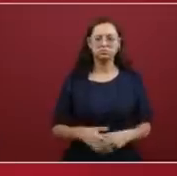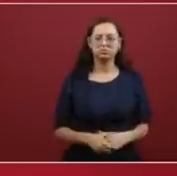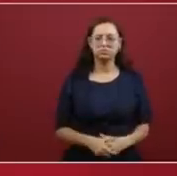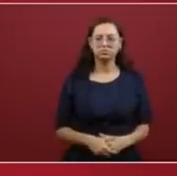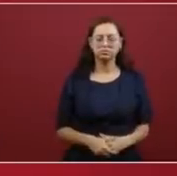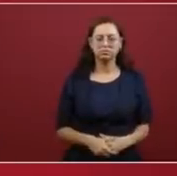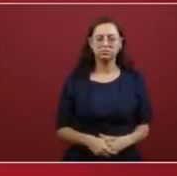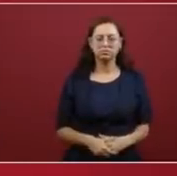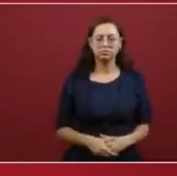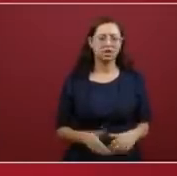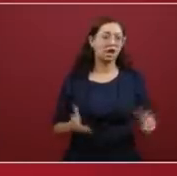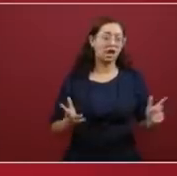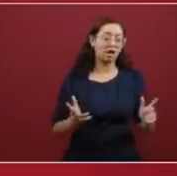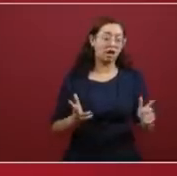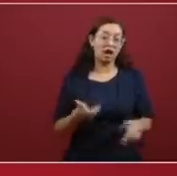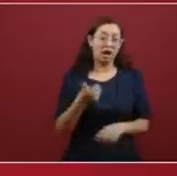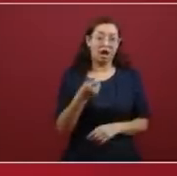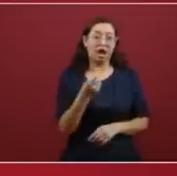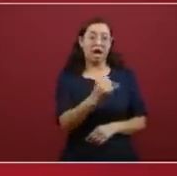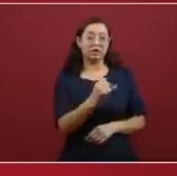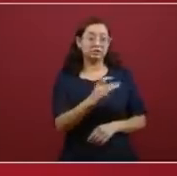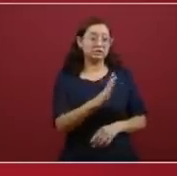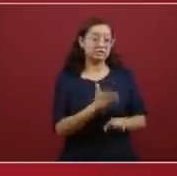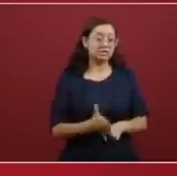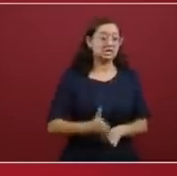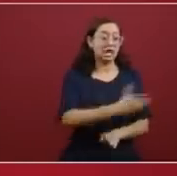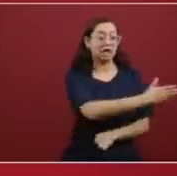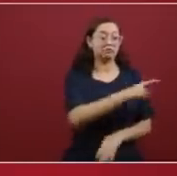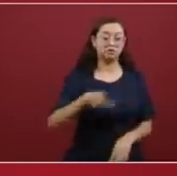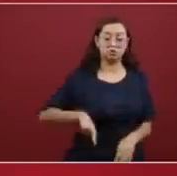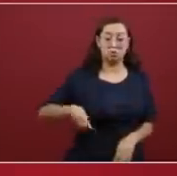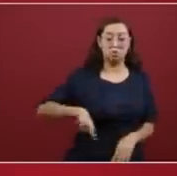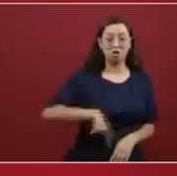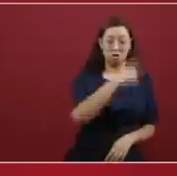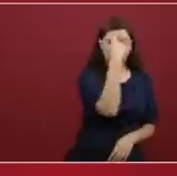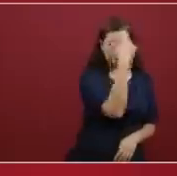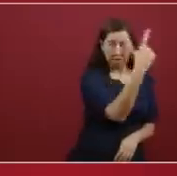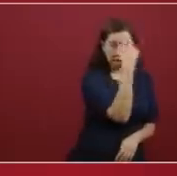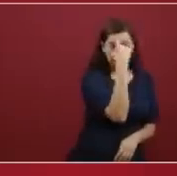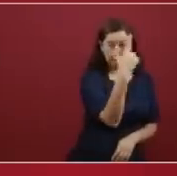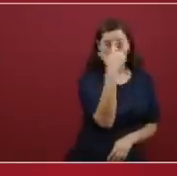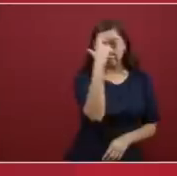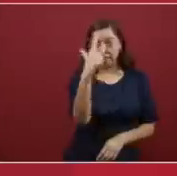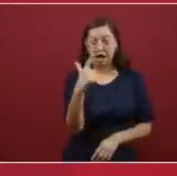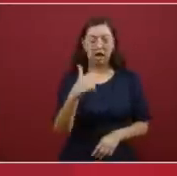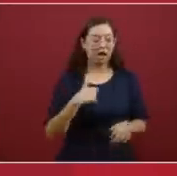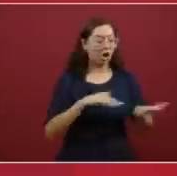fue lo que crearon algunos gobiernos, ya saliendo,